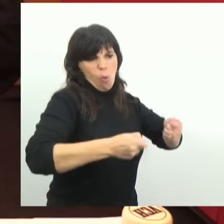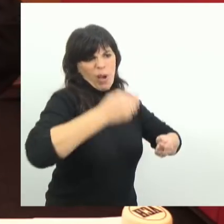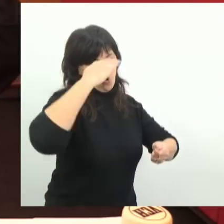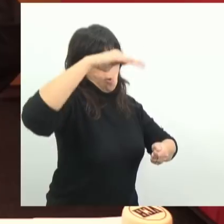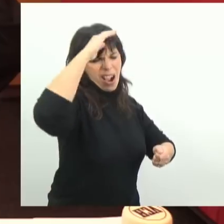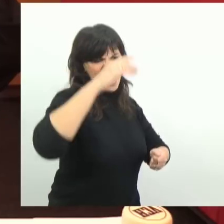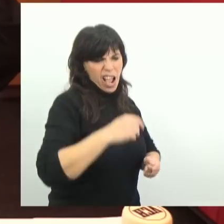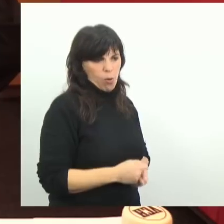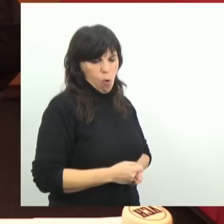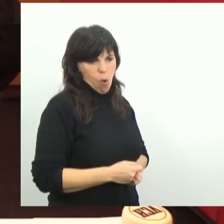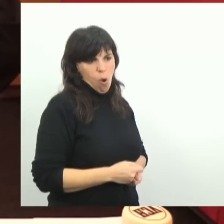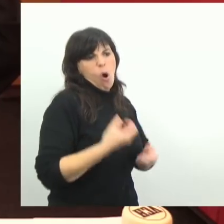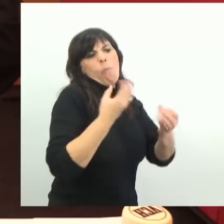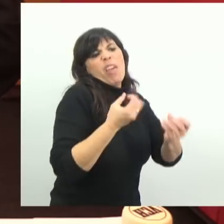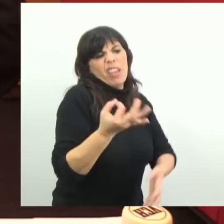en eso.